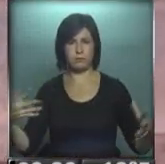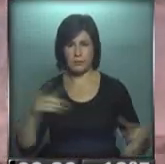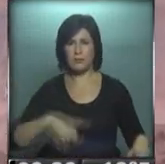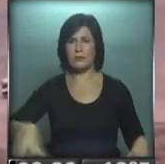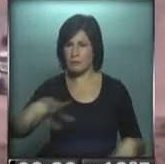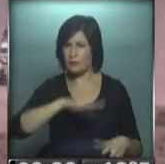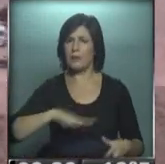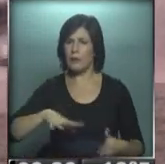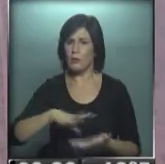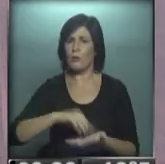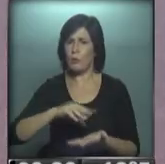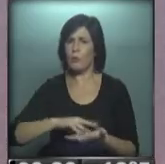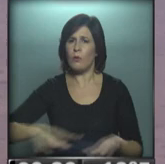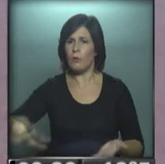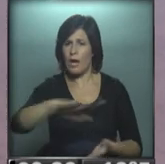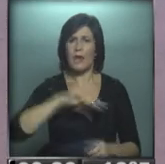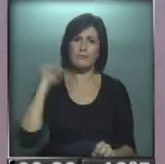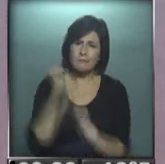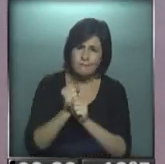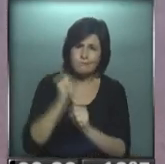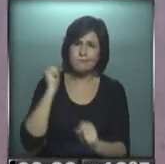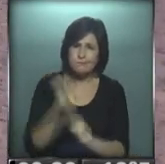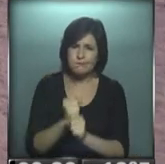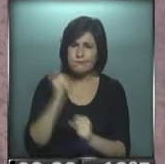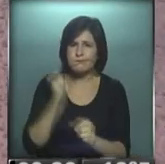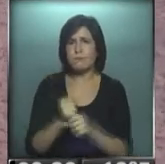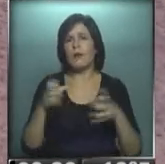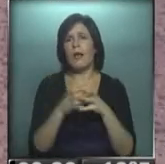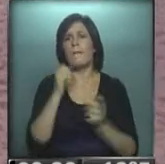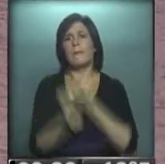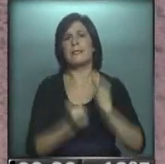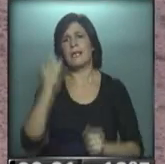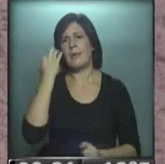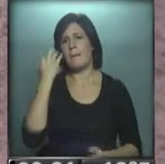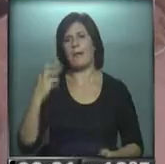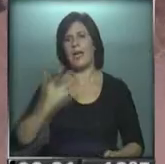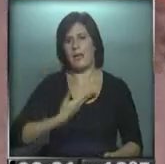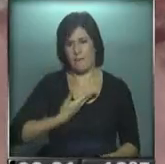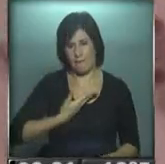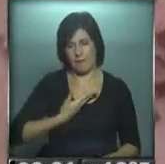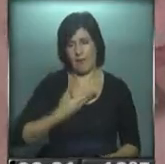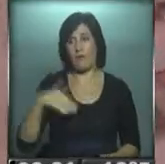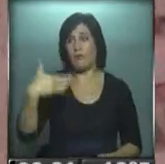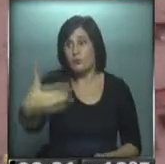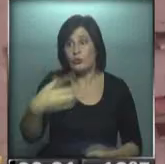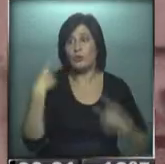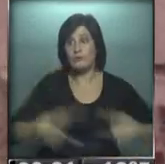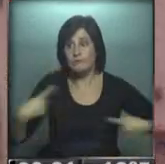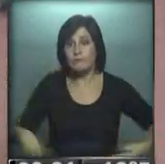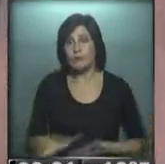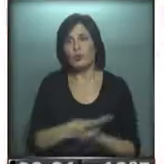es el territorio y de lo que es el trabajo que está haciendo la gente de YPF y de lo que esto puede llevar para el futuro de la